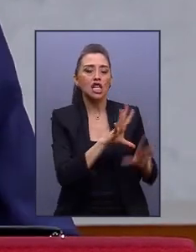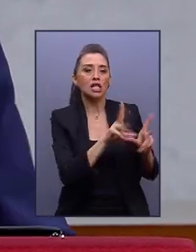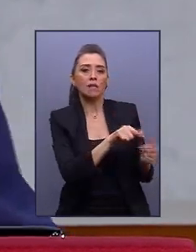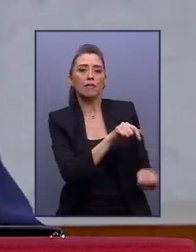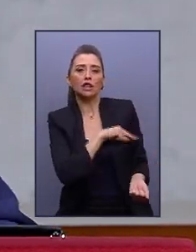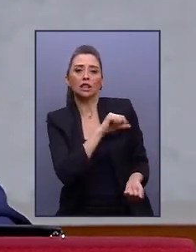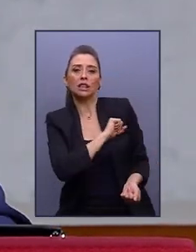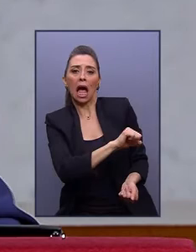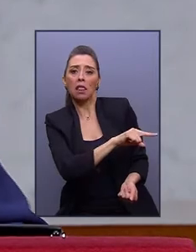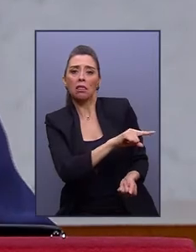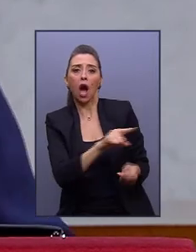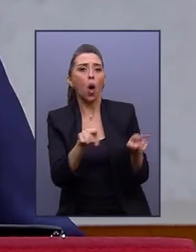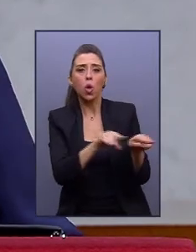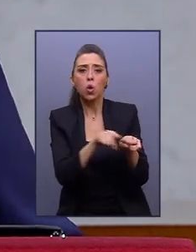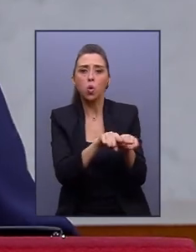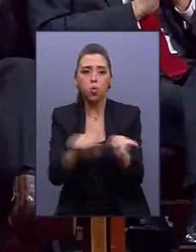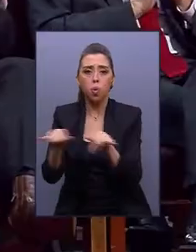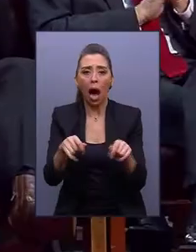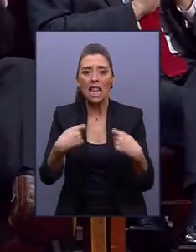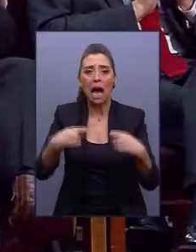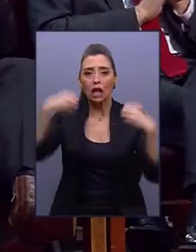consumo.